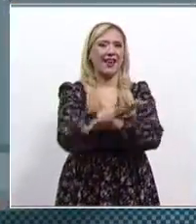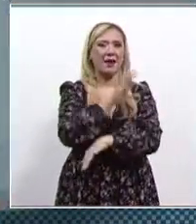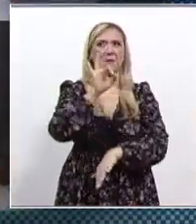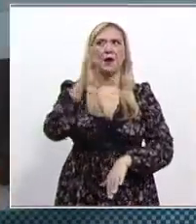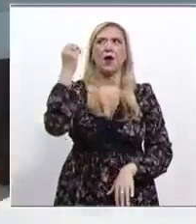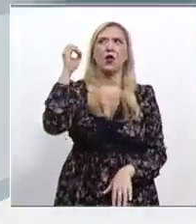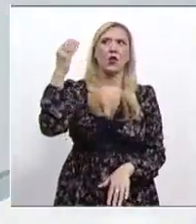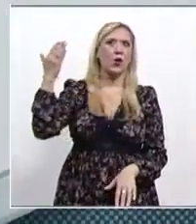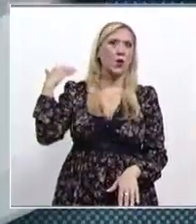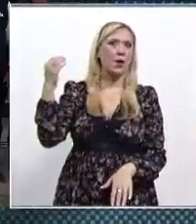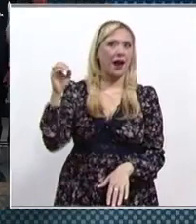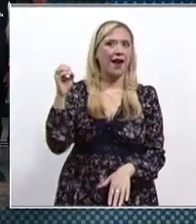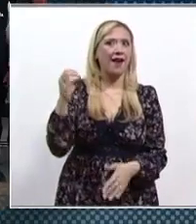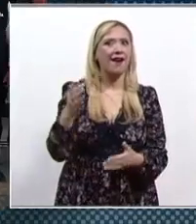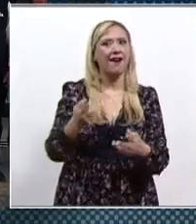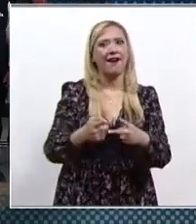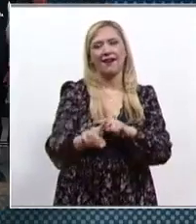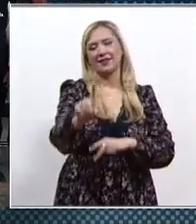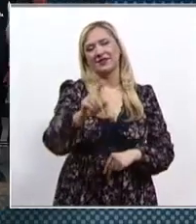pasado.